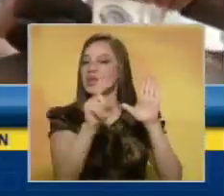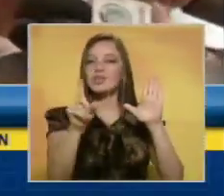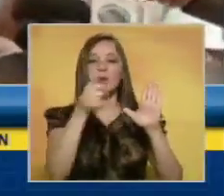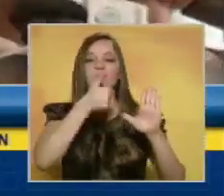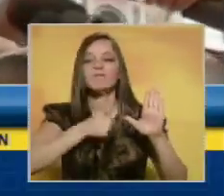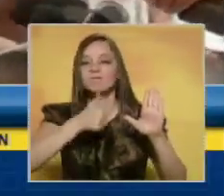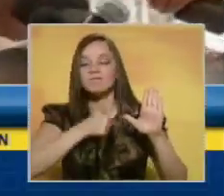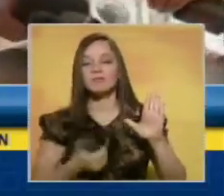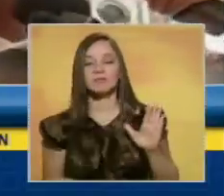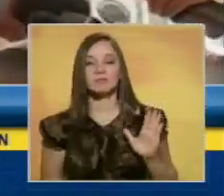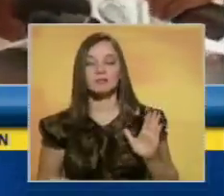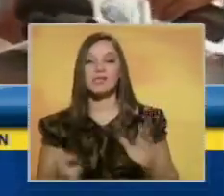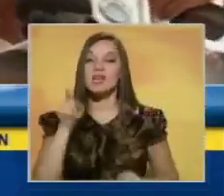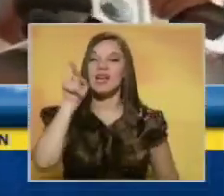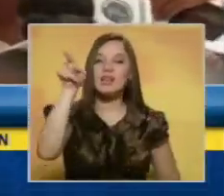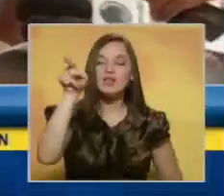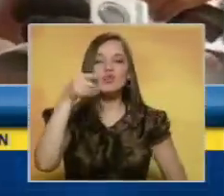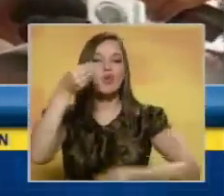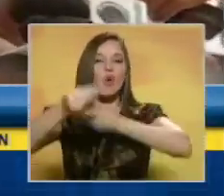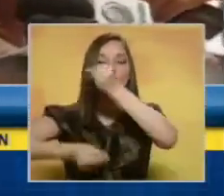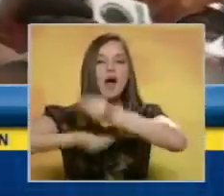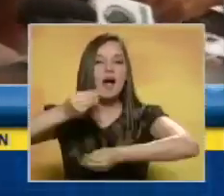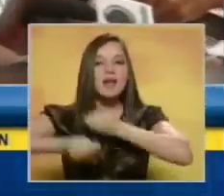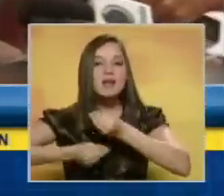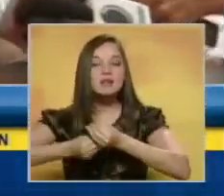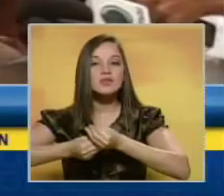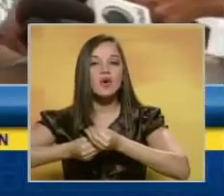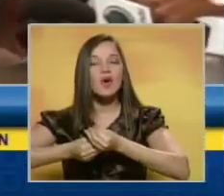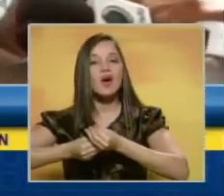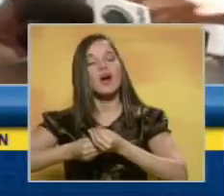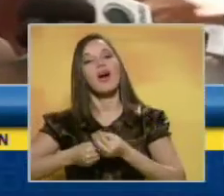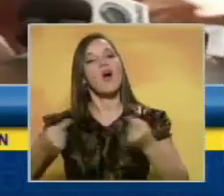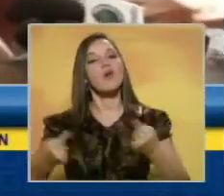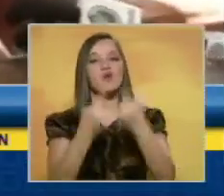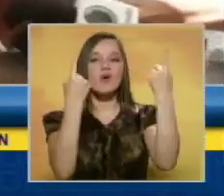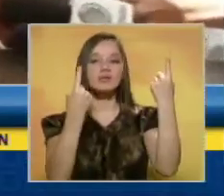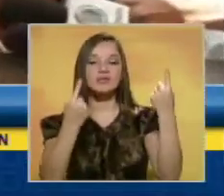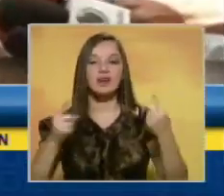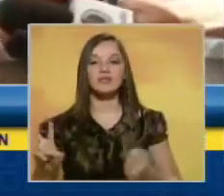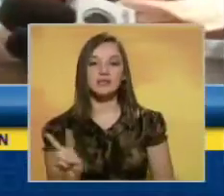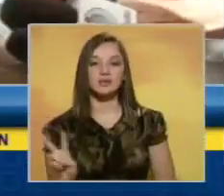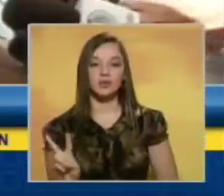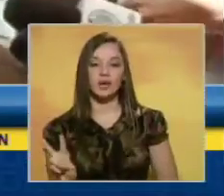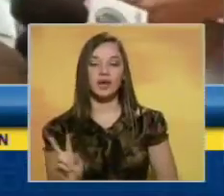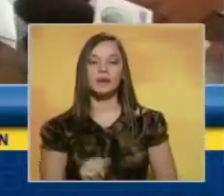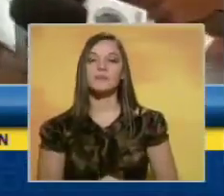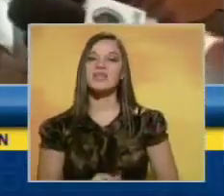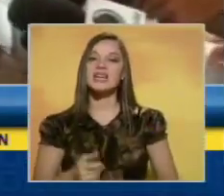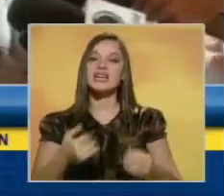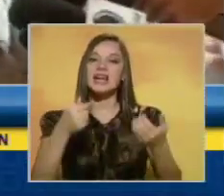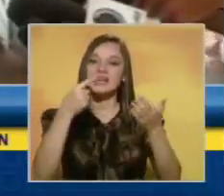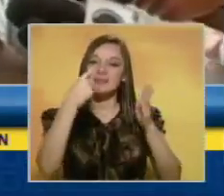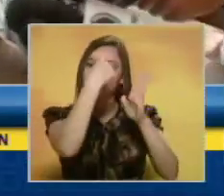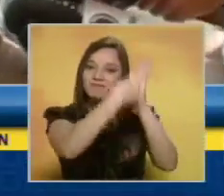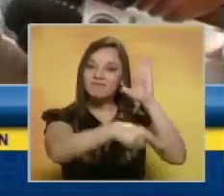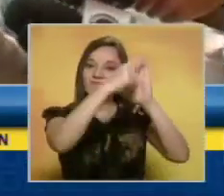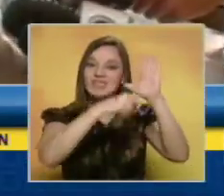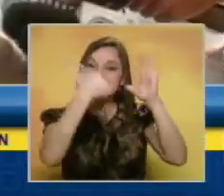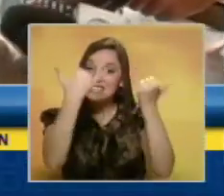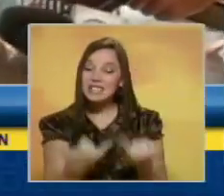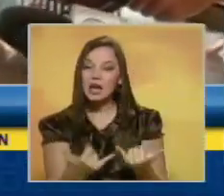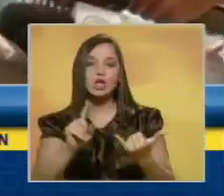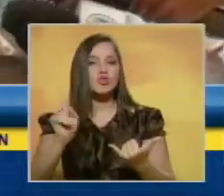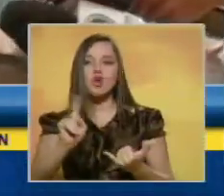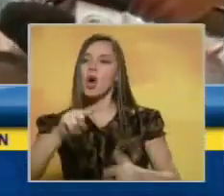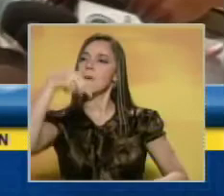insolente que tú has emanado para contra Venezuela. Derógalo ya, no es mañana,